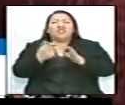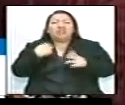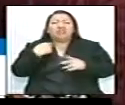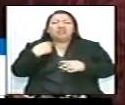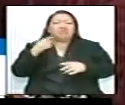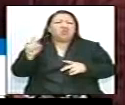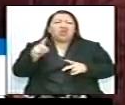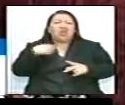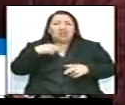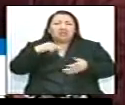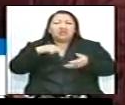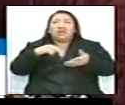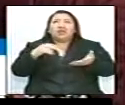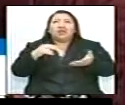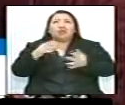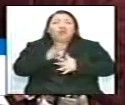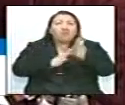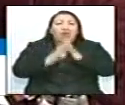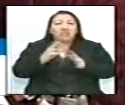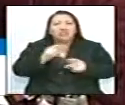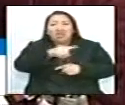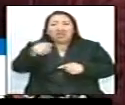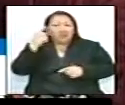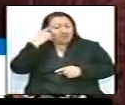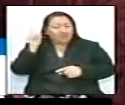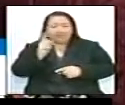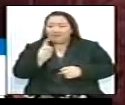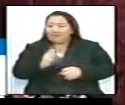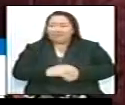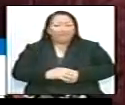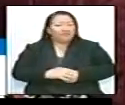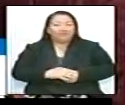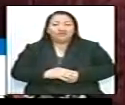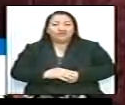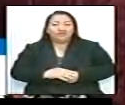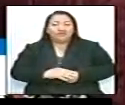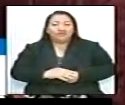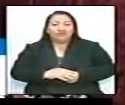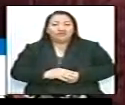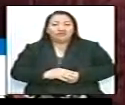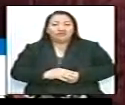ustedes se puedan someter o prestar a eso. Segundo,